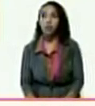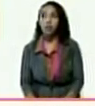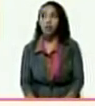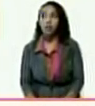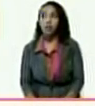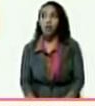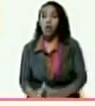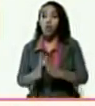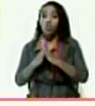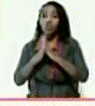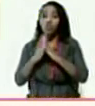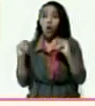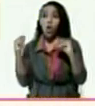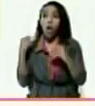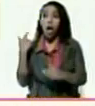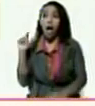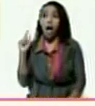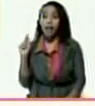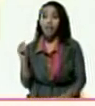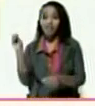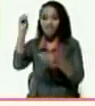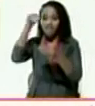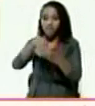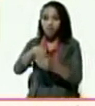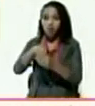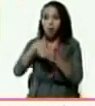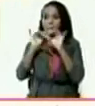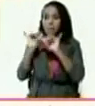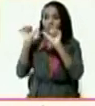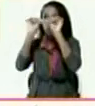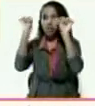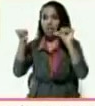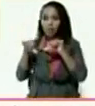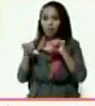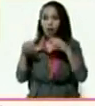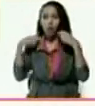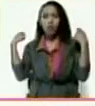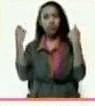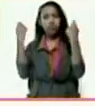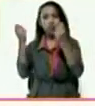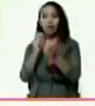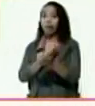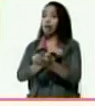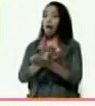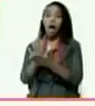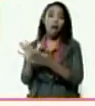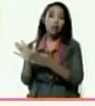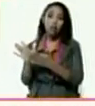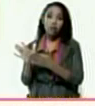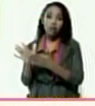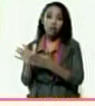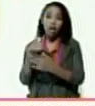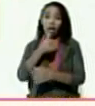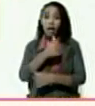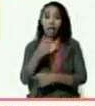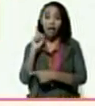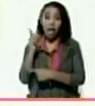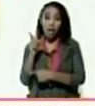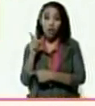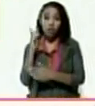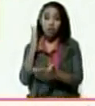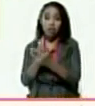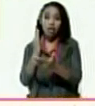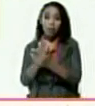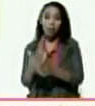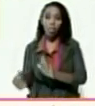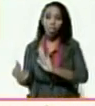Todo está dentro del mismo sistema. La campaña no es gratuita. Cada cierto tiempo ellos